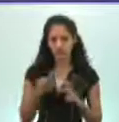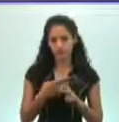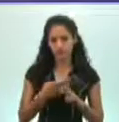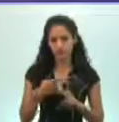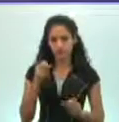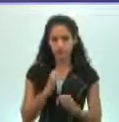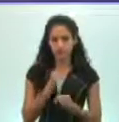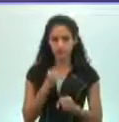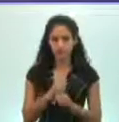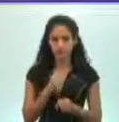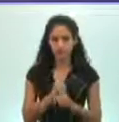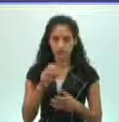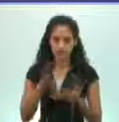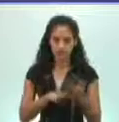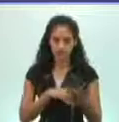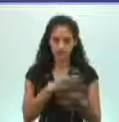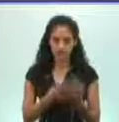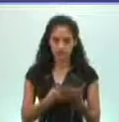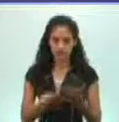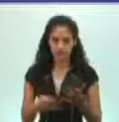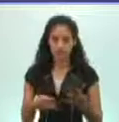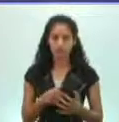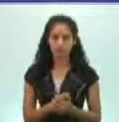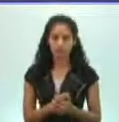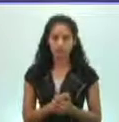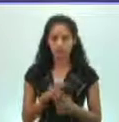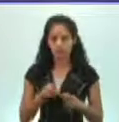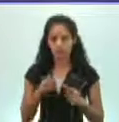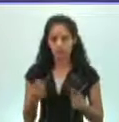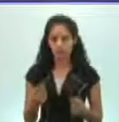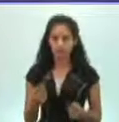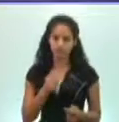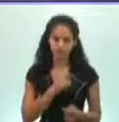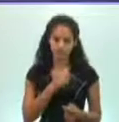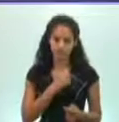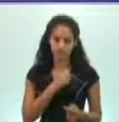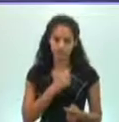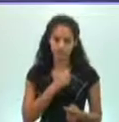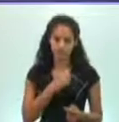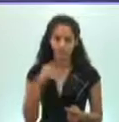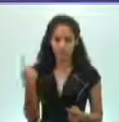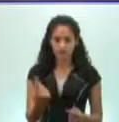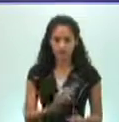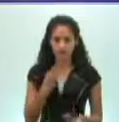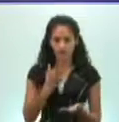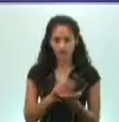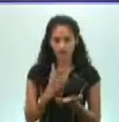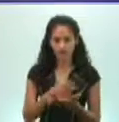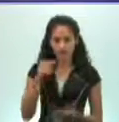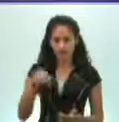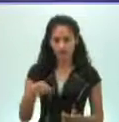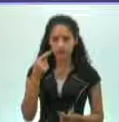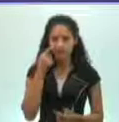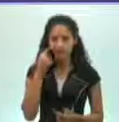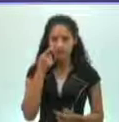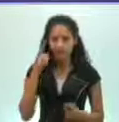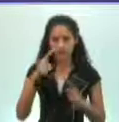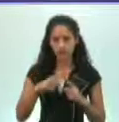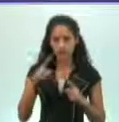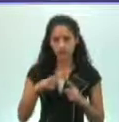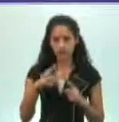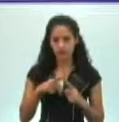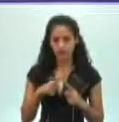trabajo con la estadística descriptiva. Por eso te invito en nuestra clase de hoy a que veas las tareas